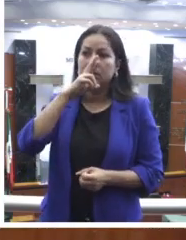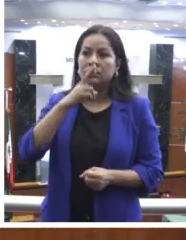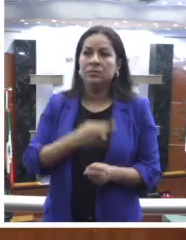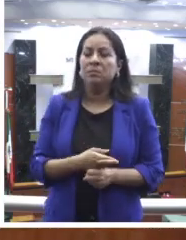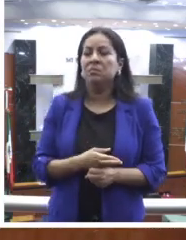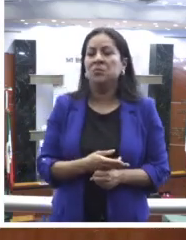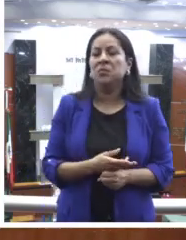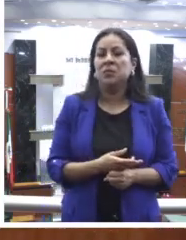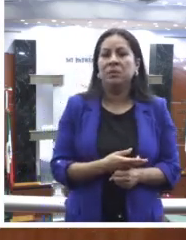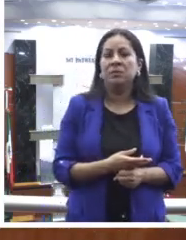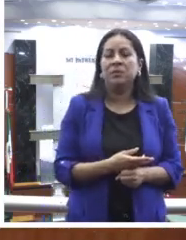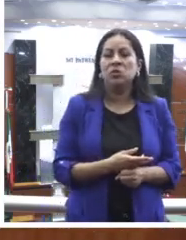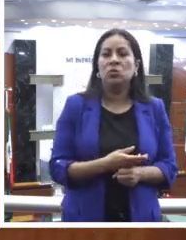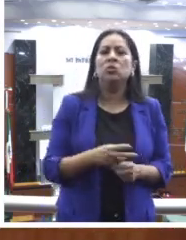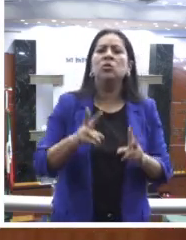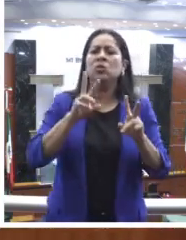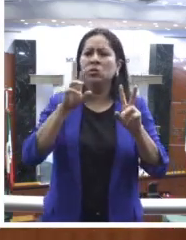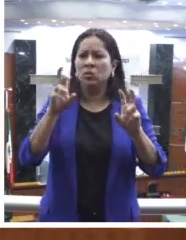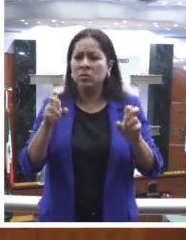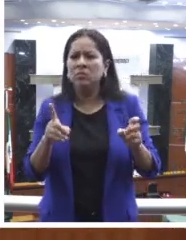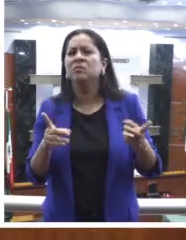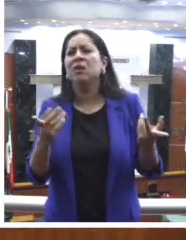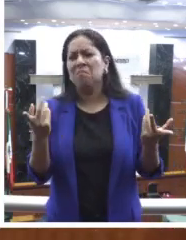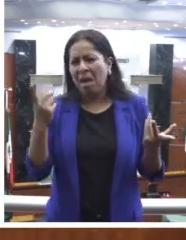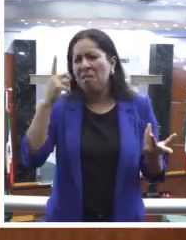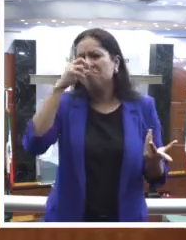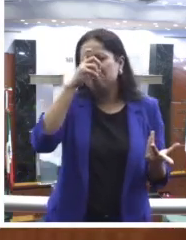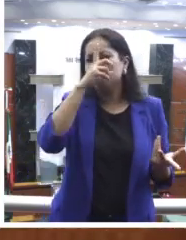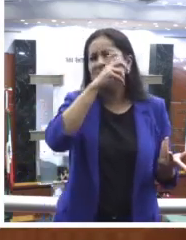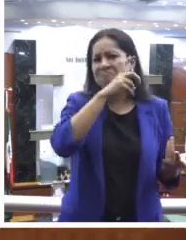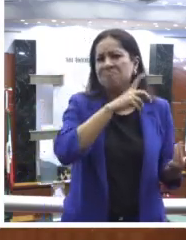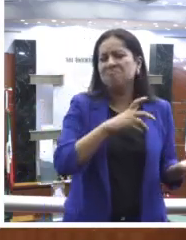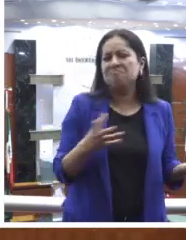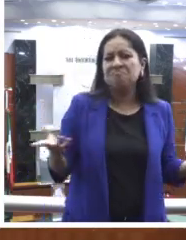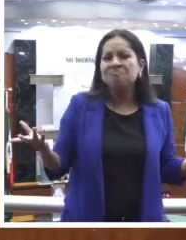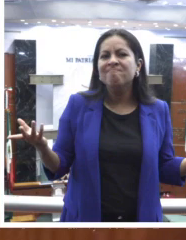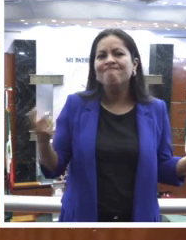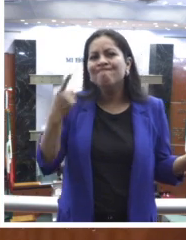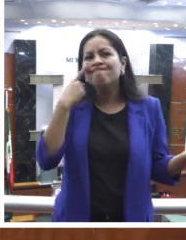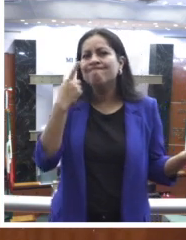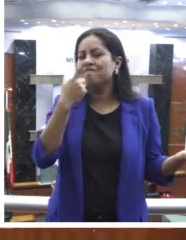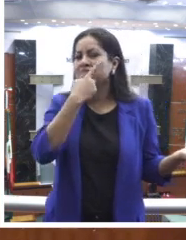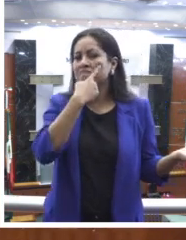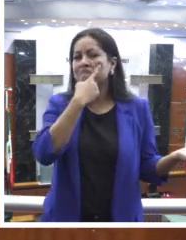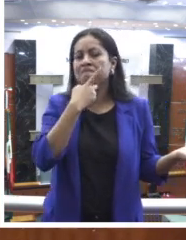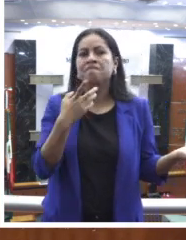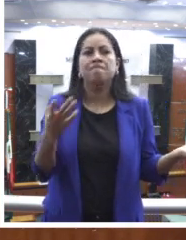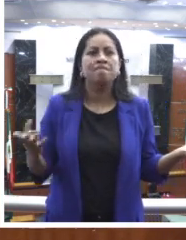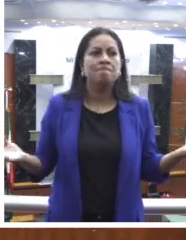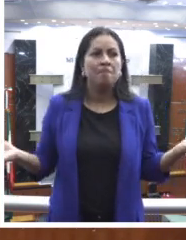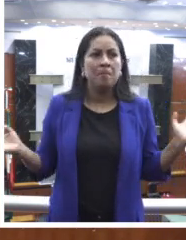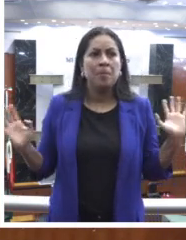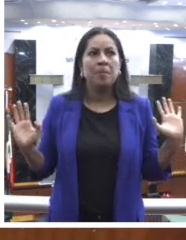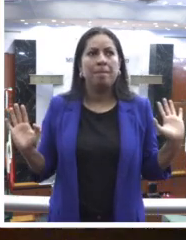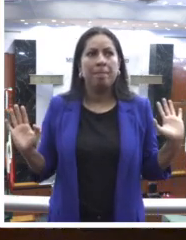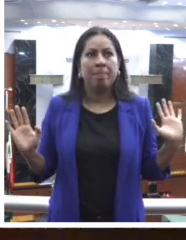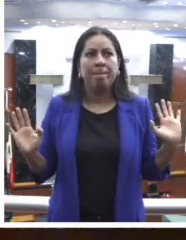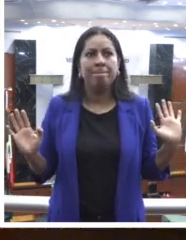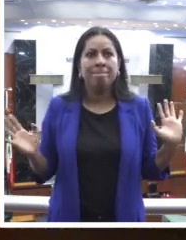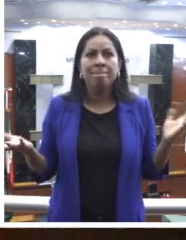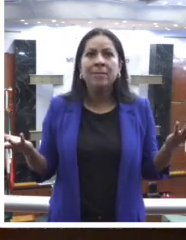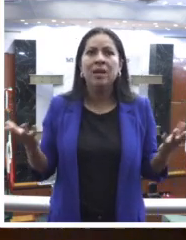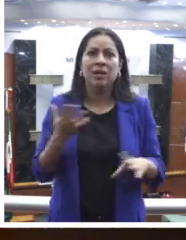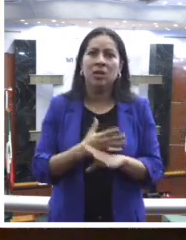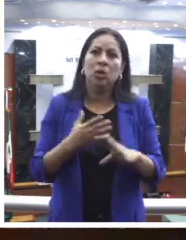sin duda sin duda un tema polémico y con eh con ópticas y con visiones enfrentadas y con